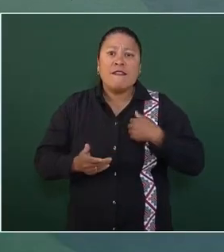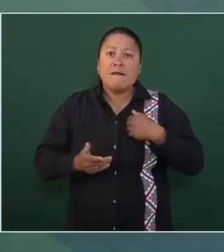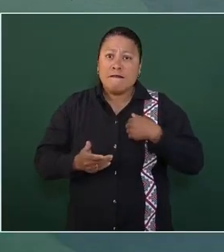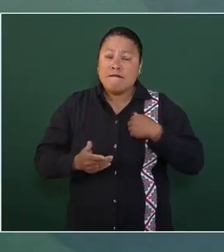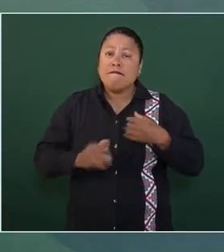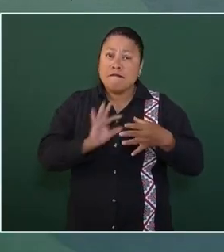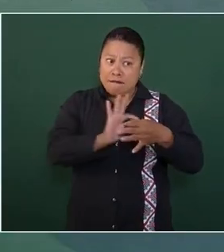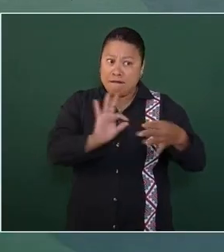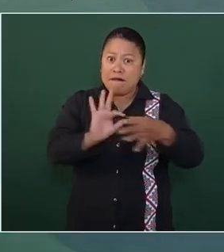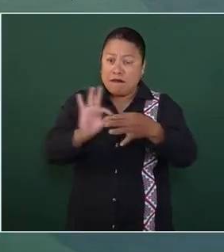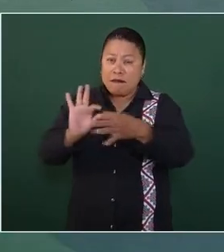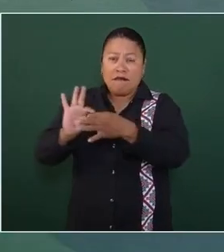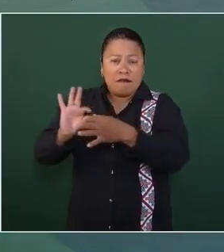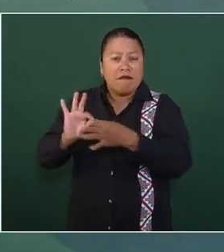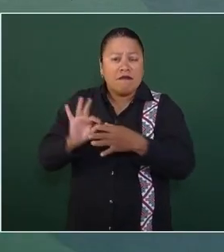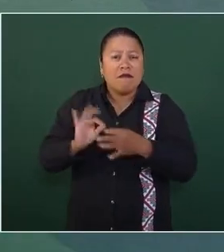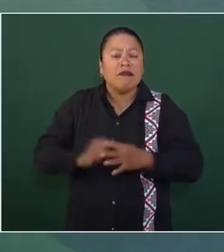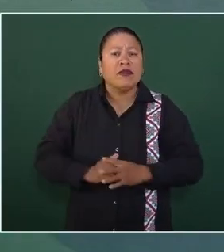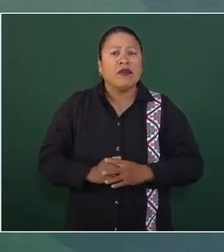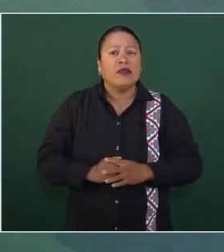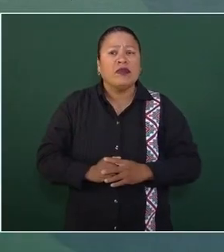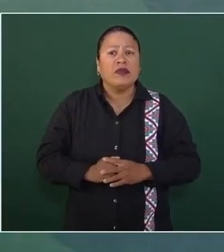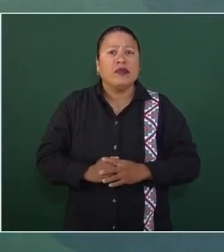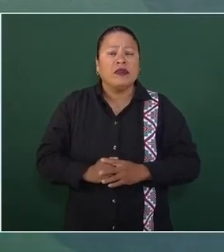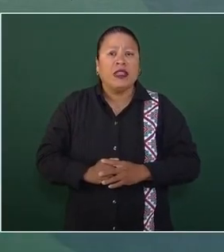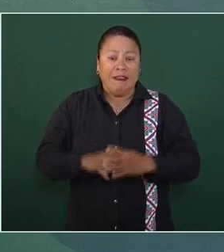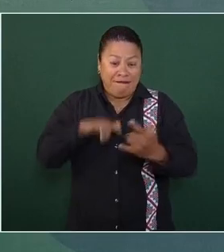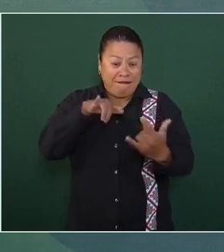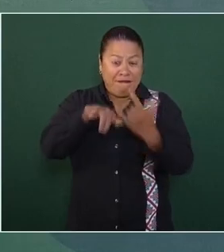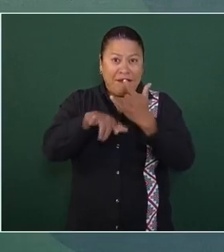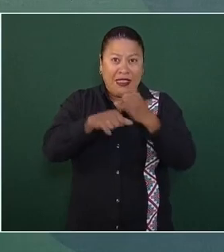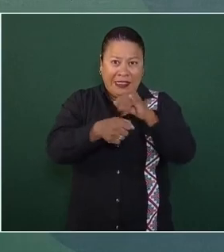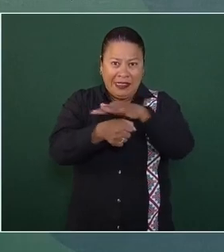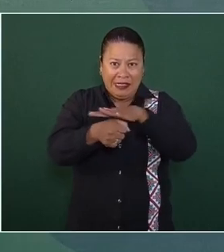lo del transsísmico